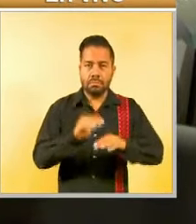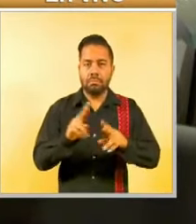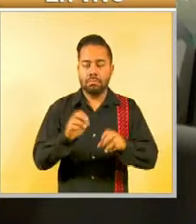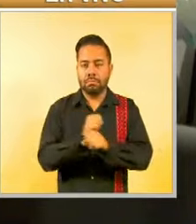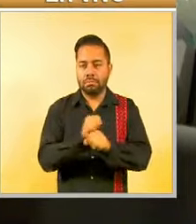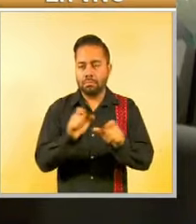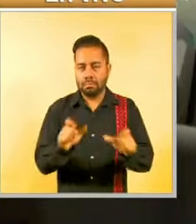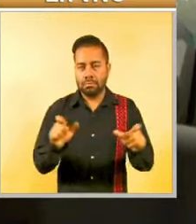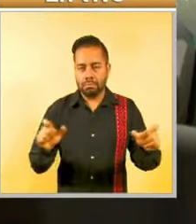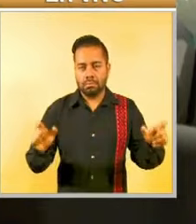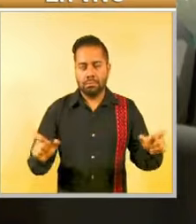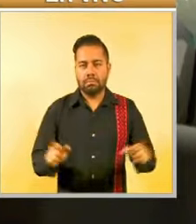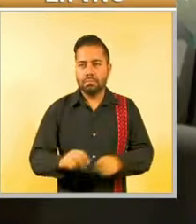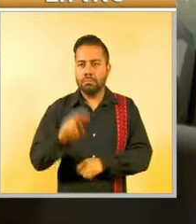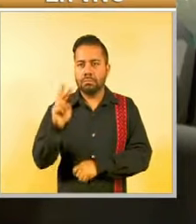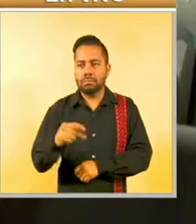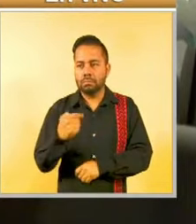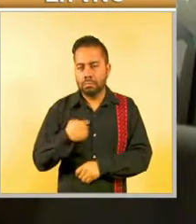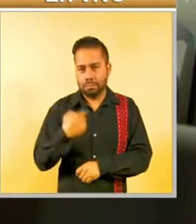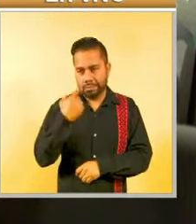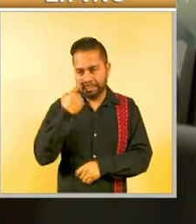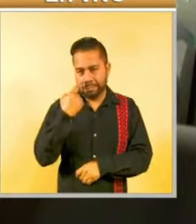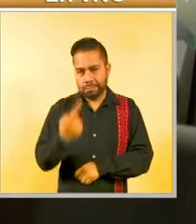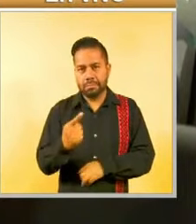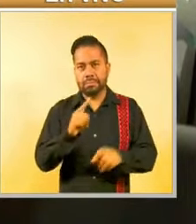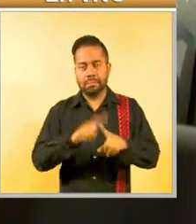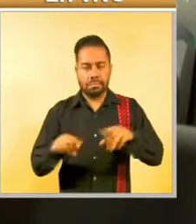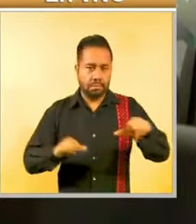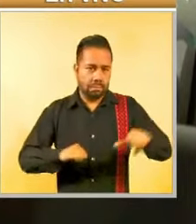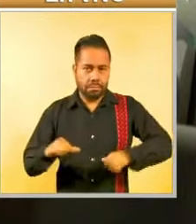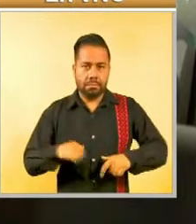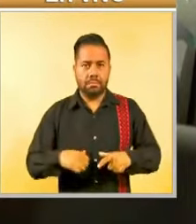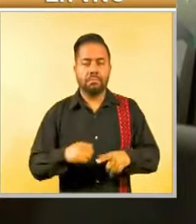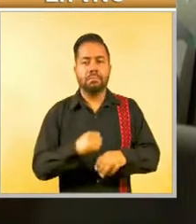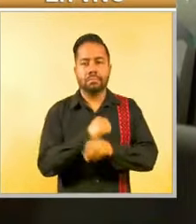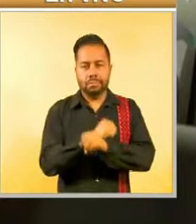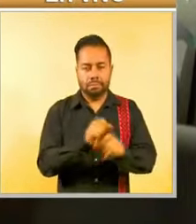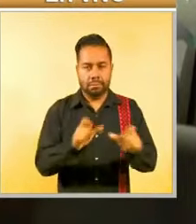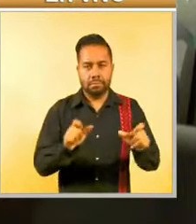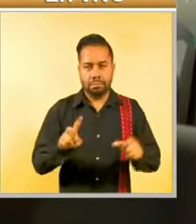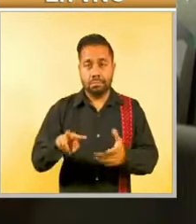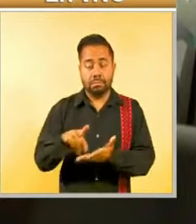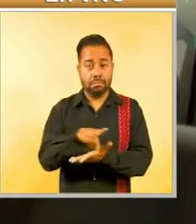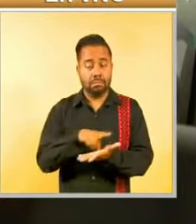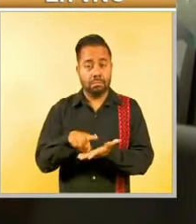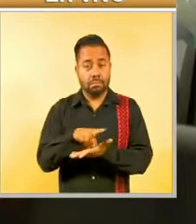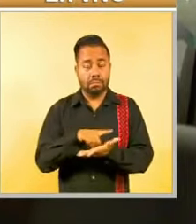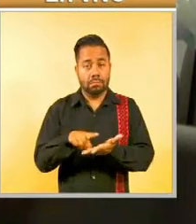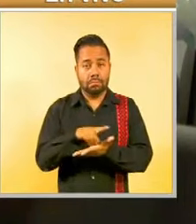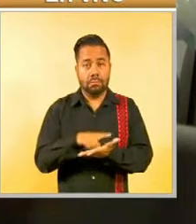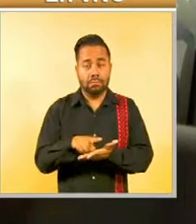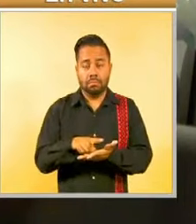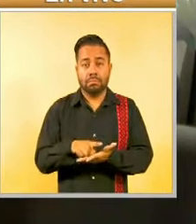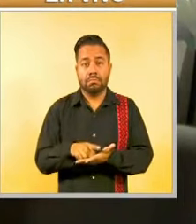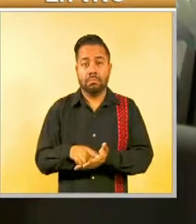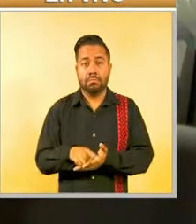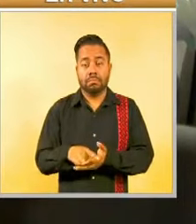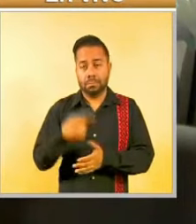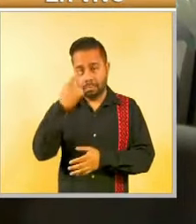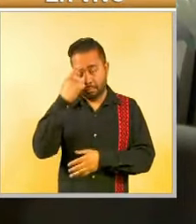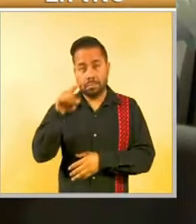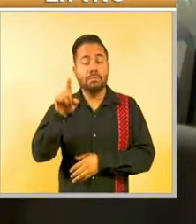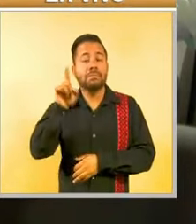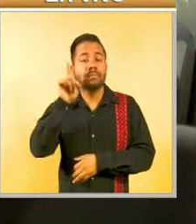seguridad que que incluso estaba yo ahí y manejaba yo algunas acciones de seguridad la droga la utilizaban a las